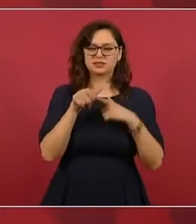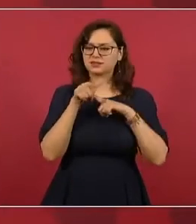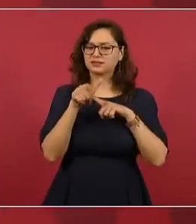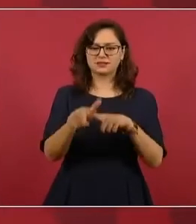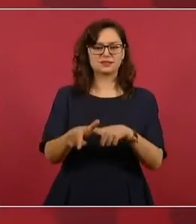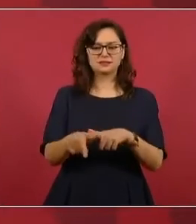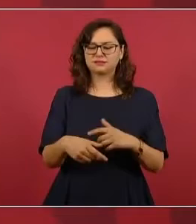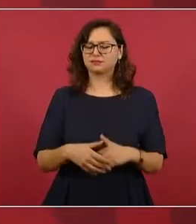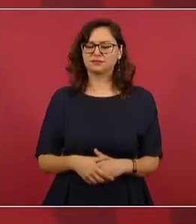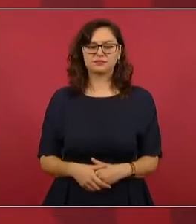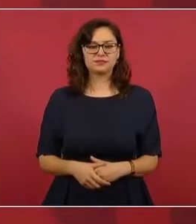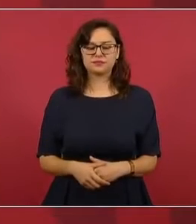Y es un sentimiento